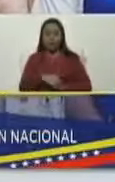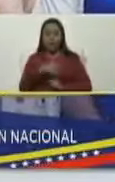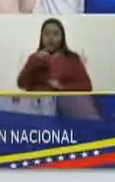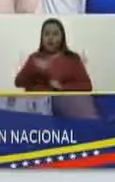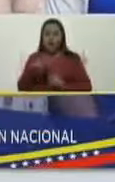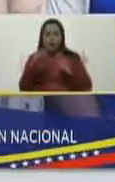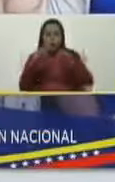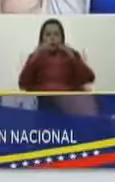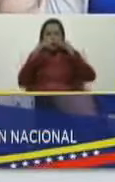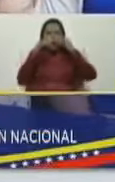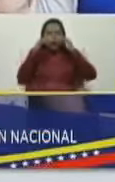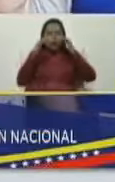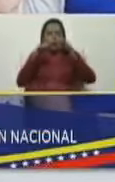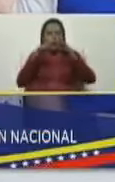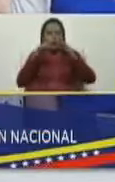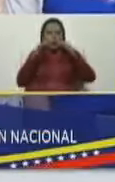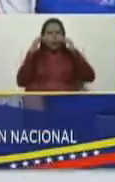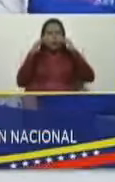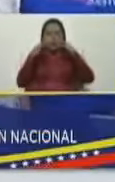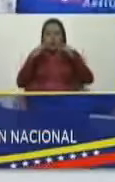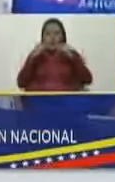es un aroma de perdición.